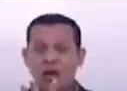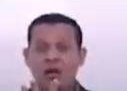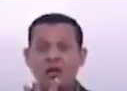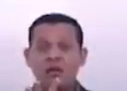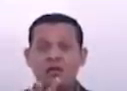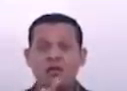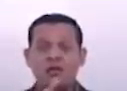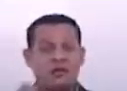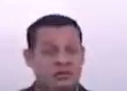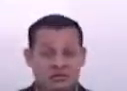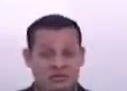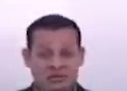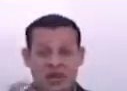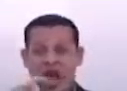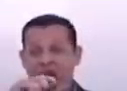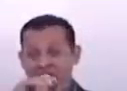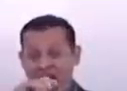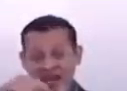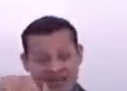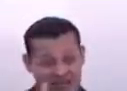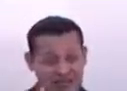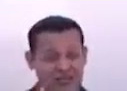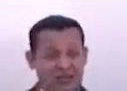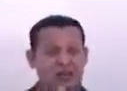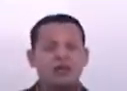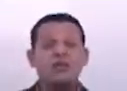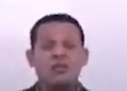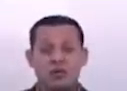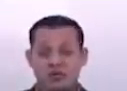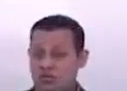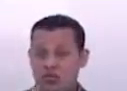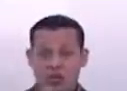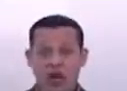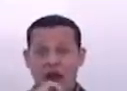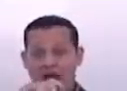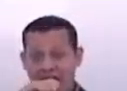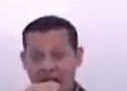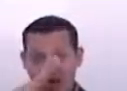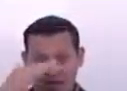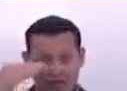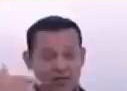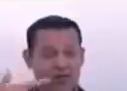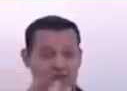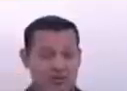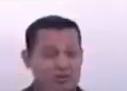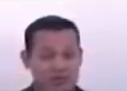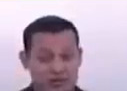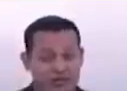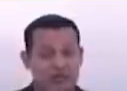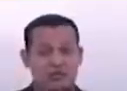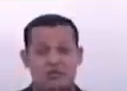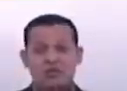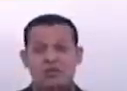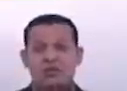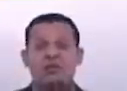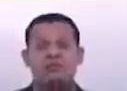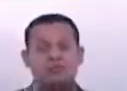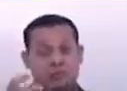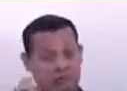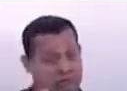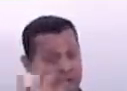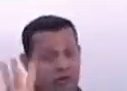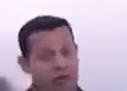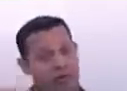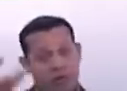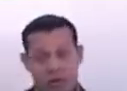estamos criminalizando la pobreza, si precisamente son los pobres de nuestro país los que sufren? Claro, después de que